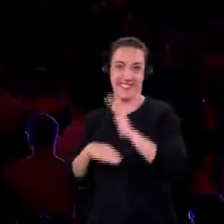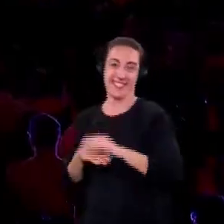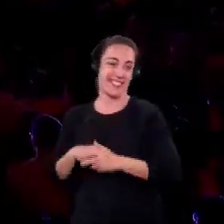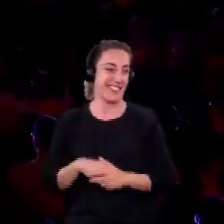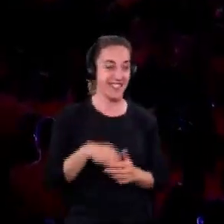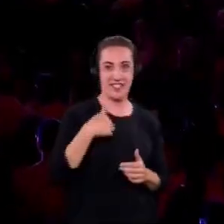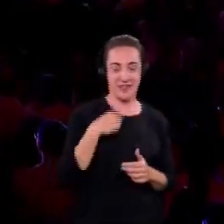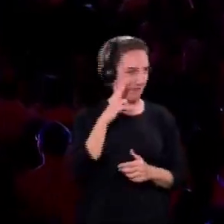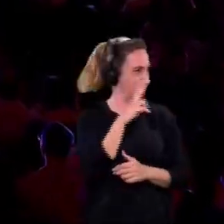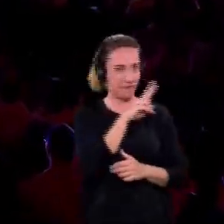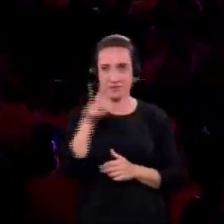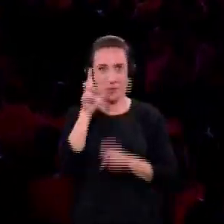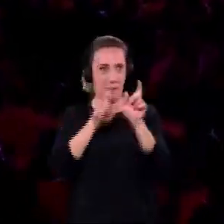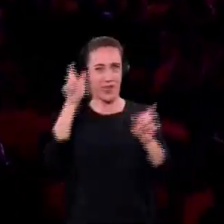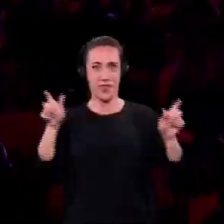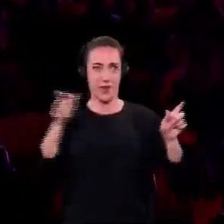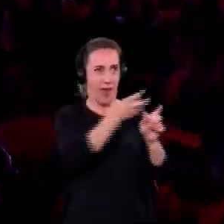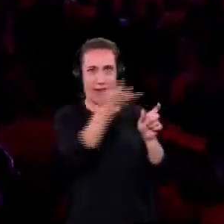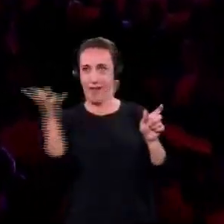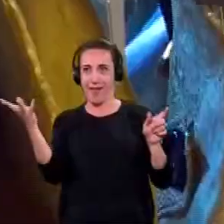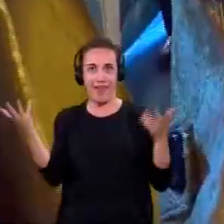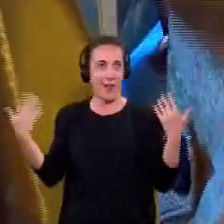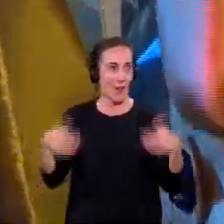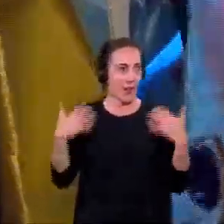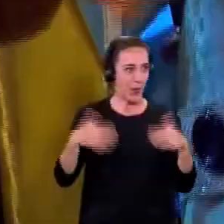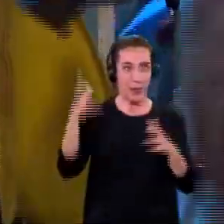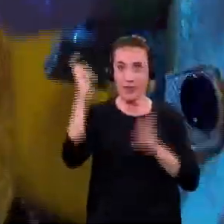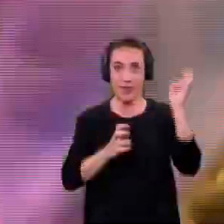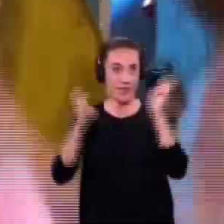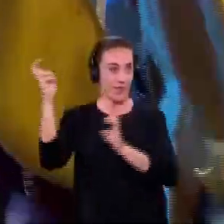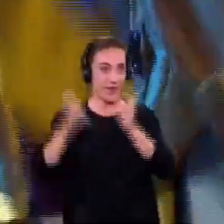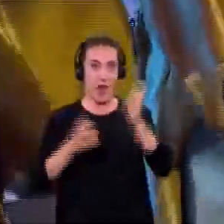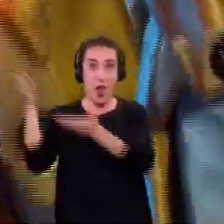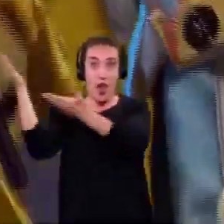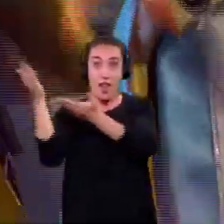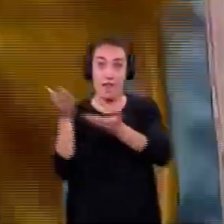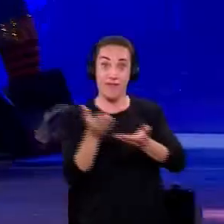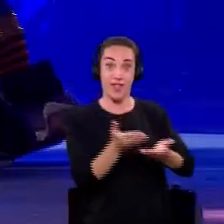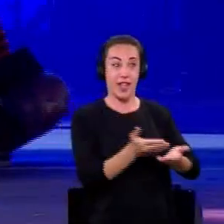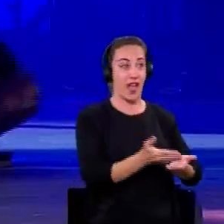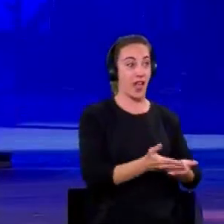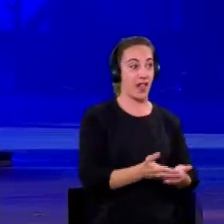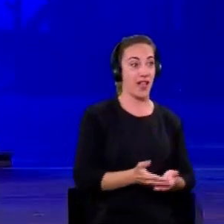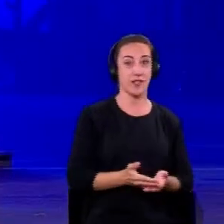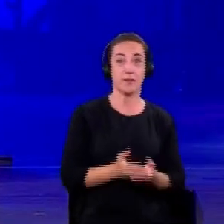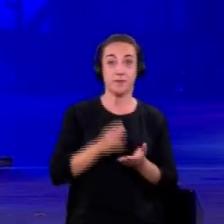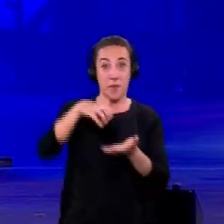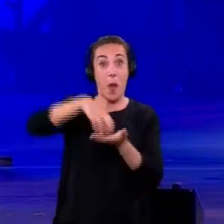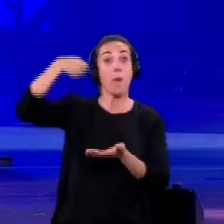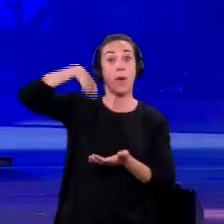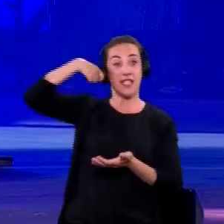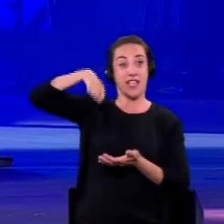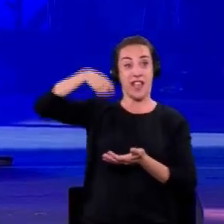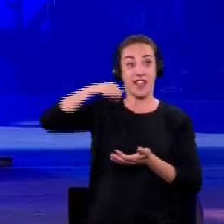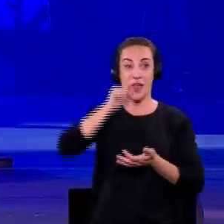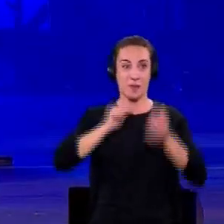me encuentro con más gente. Ha venido aquí invitado de Moncloa el